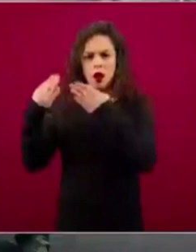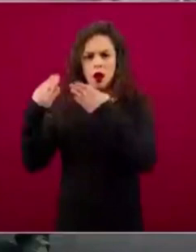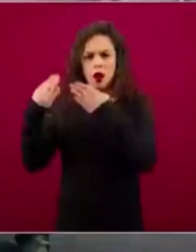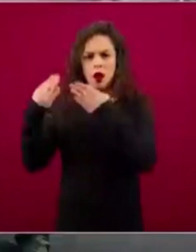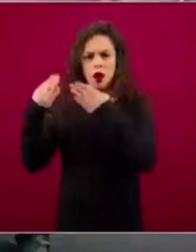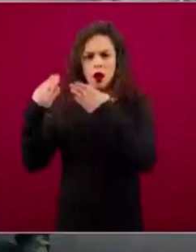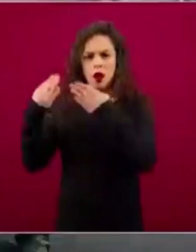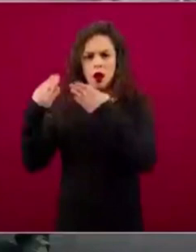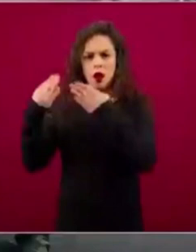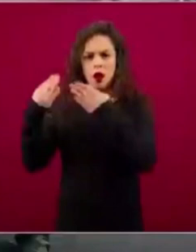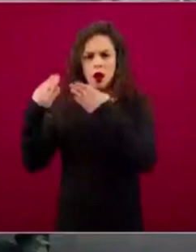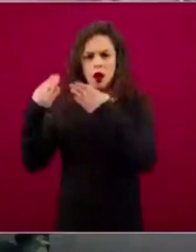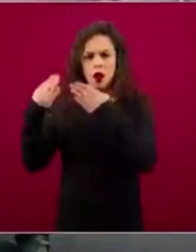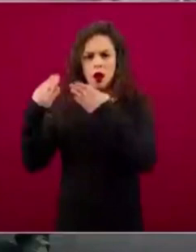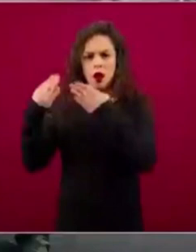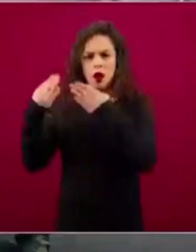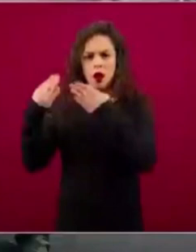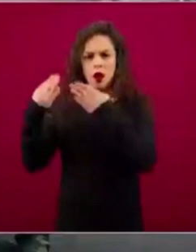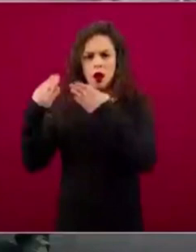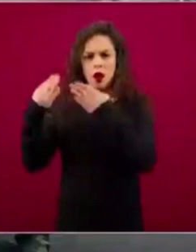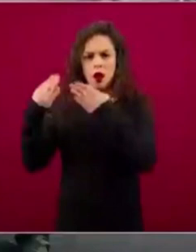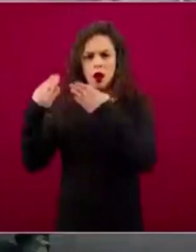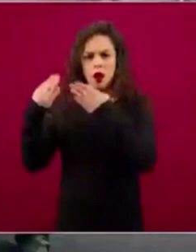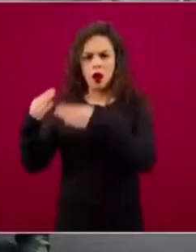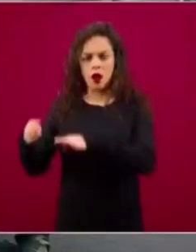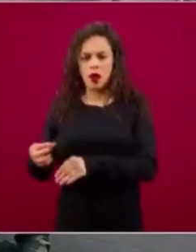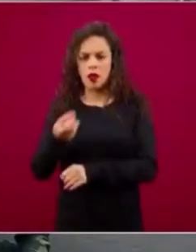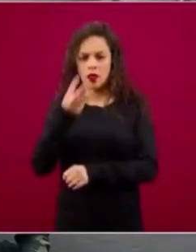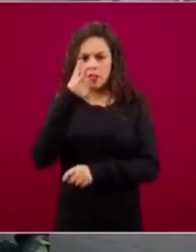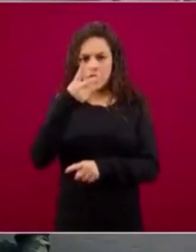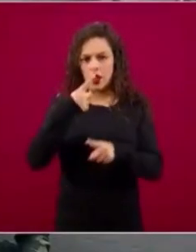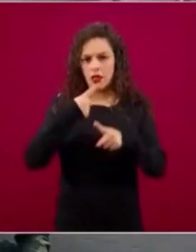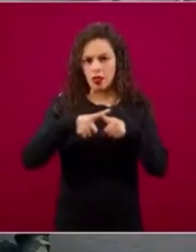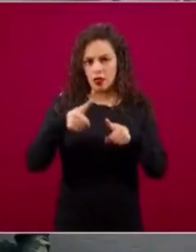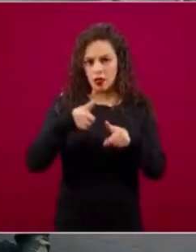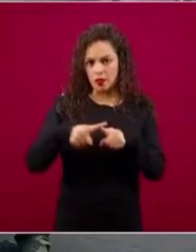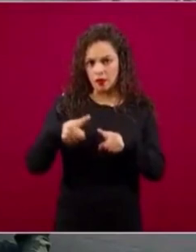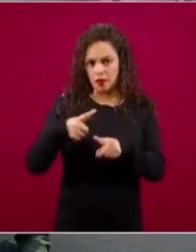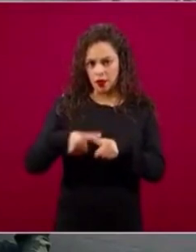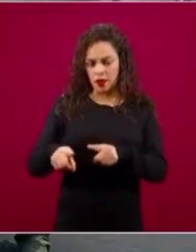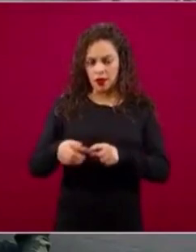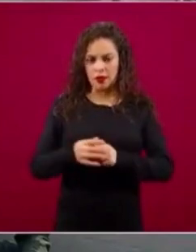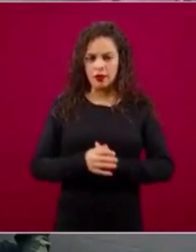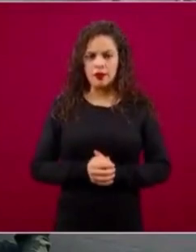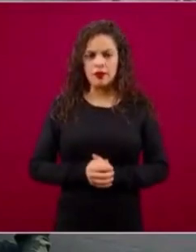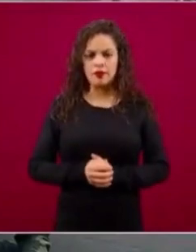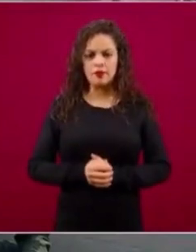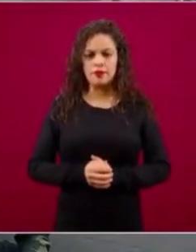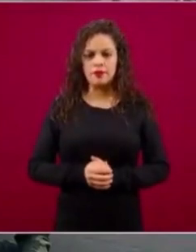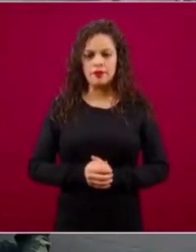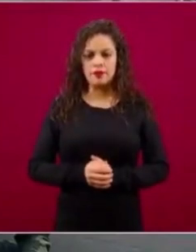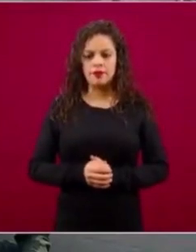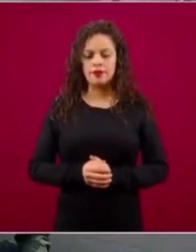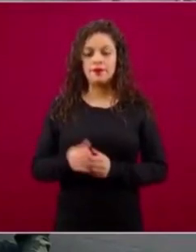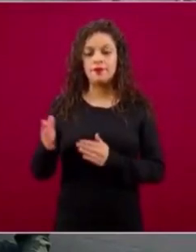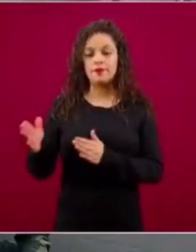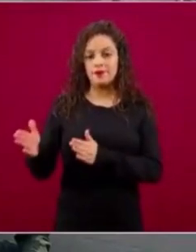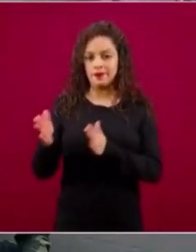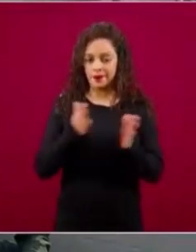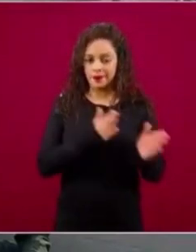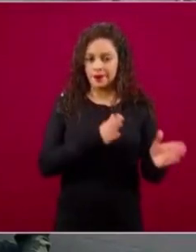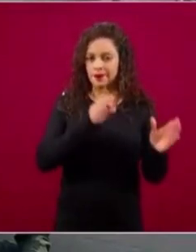Y les tengo la noticia que ya llegamos a la meta. Hoy, este viernes 8 de mayo, llegamos a la meta